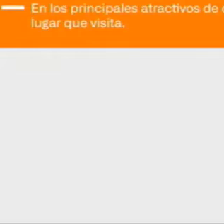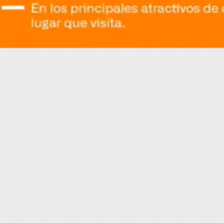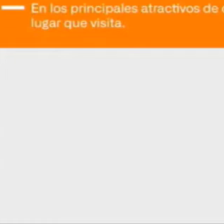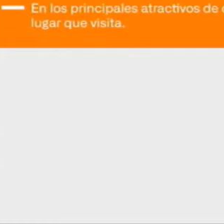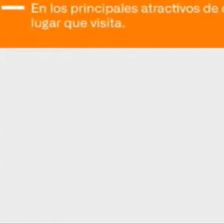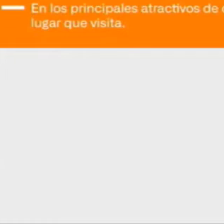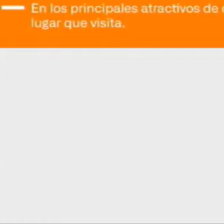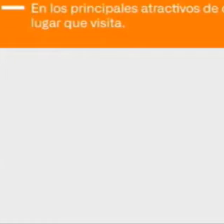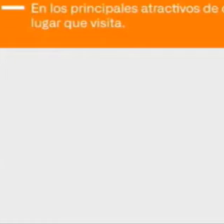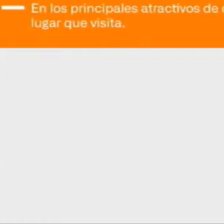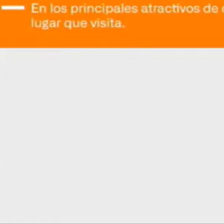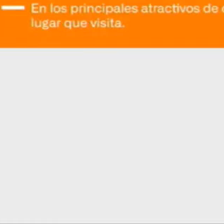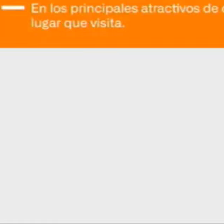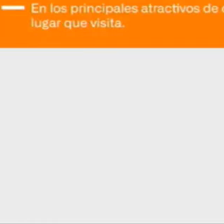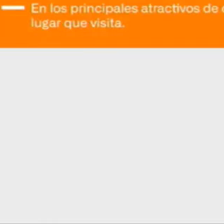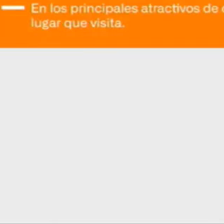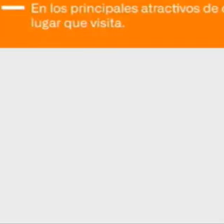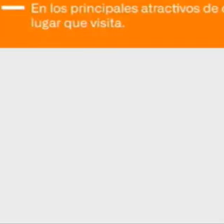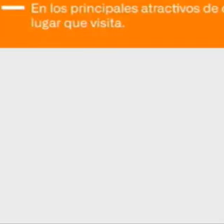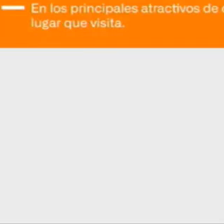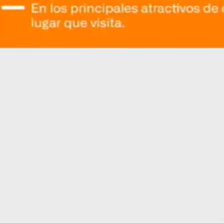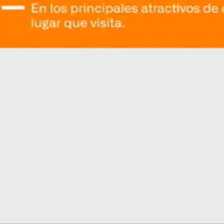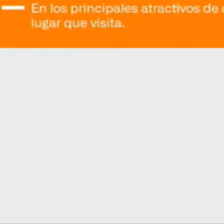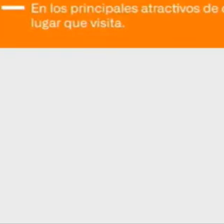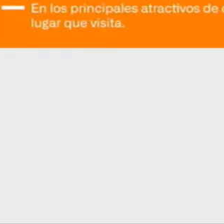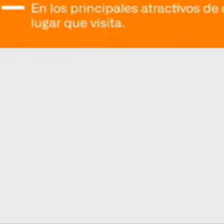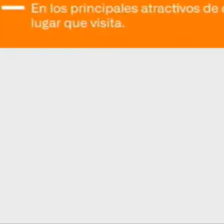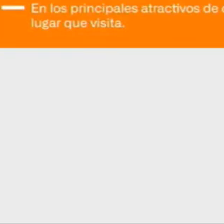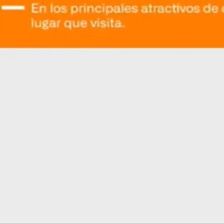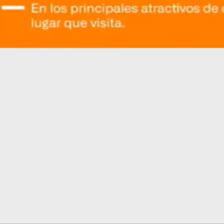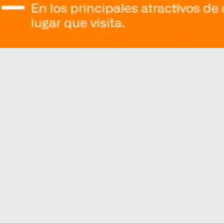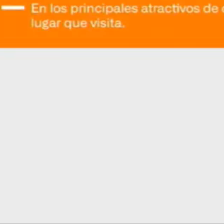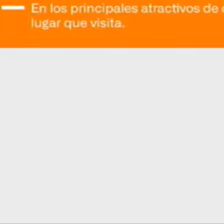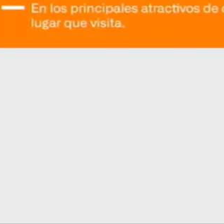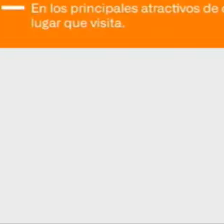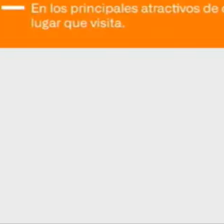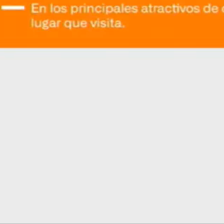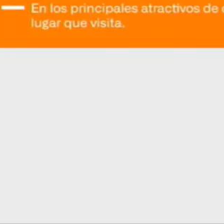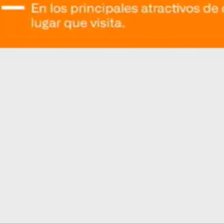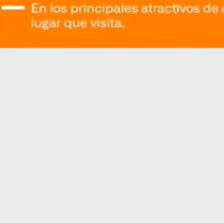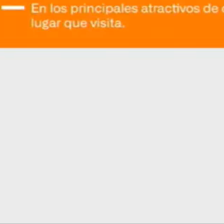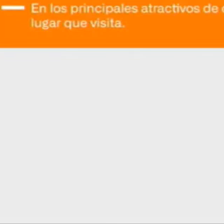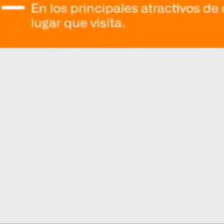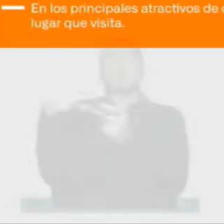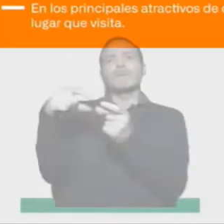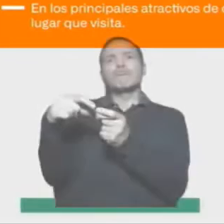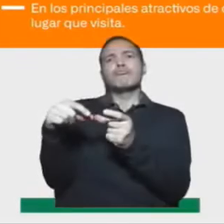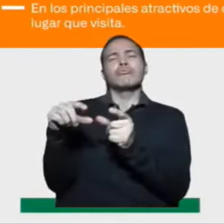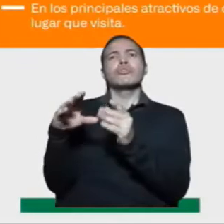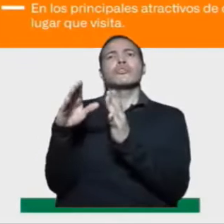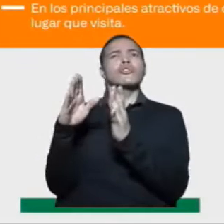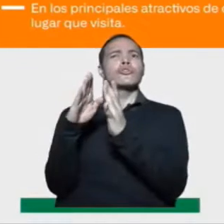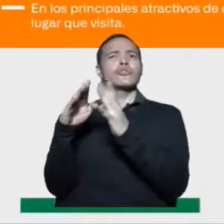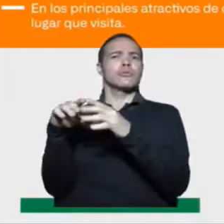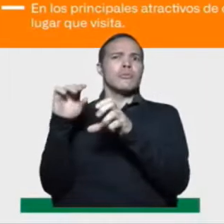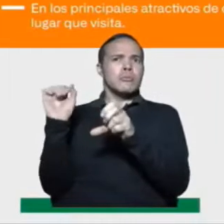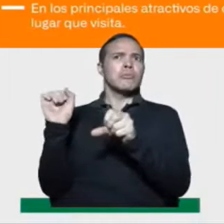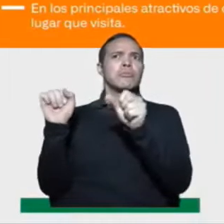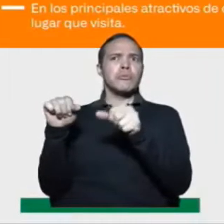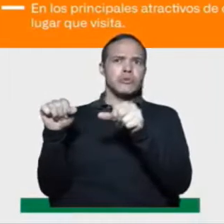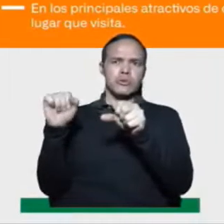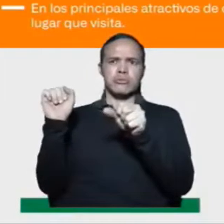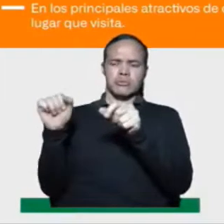fresca, frente a la oferta turística que tenemos en nuestro territorio. Son unos dispositivos sencillos, pequeños, incluso se pueden trasladar y tú puedes